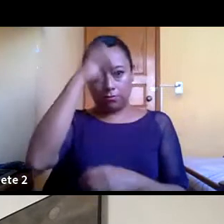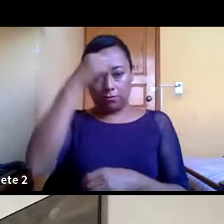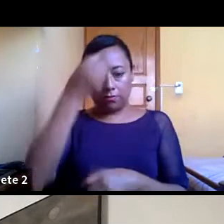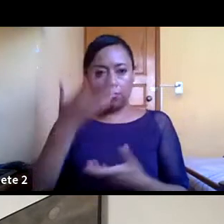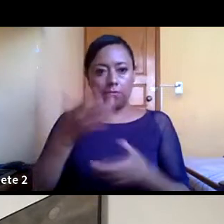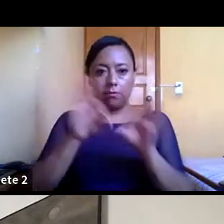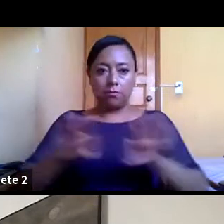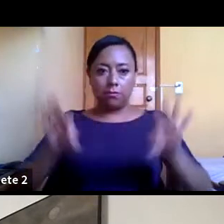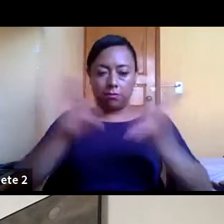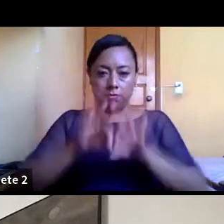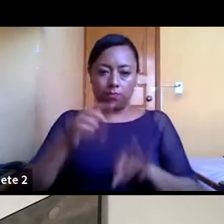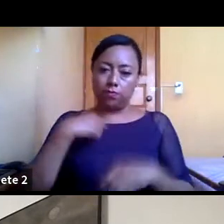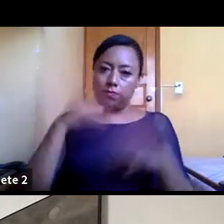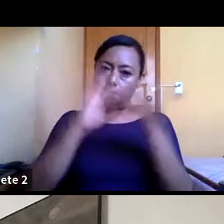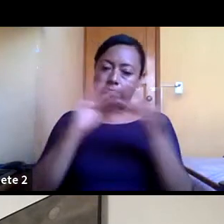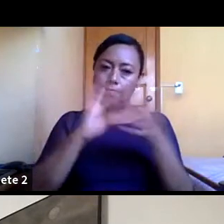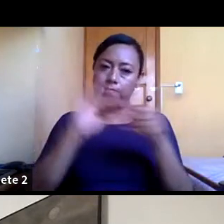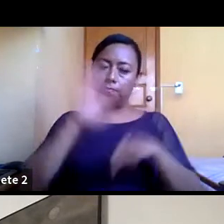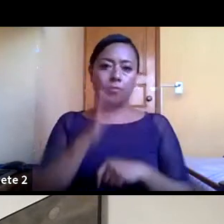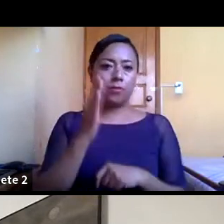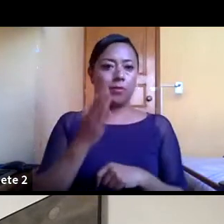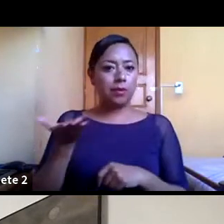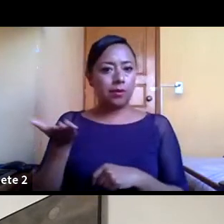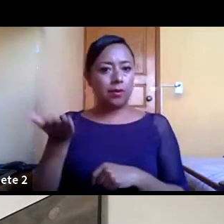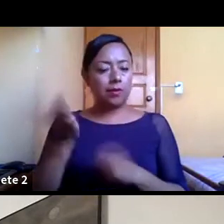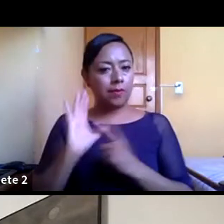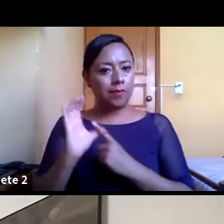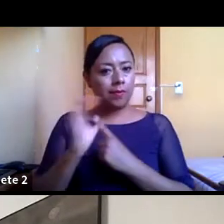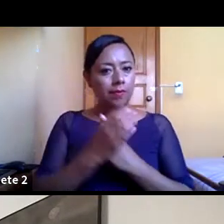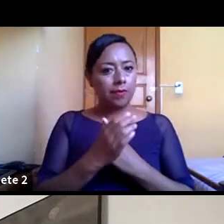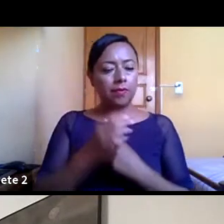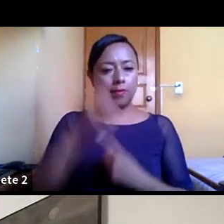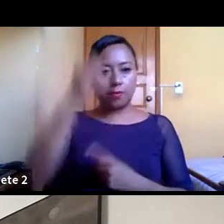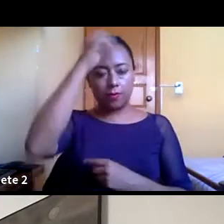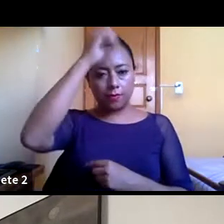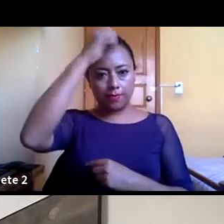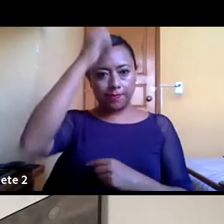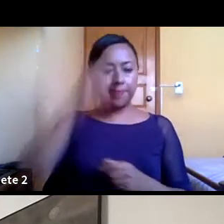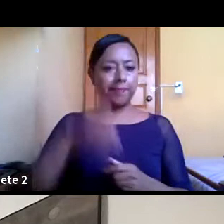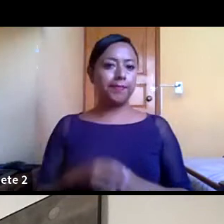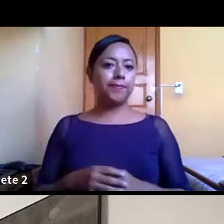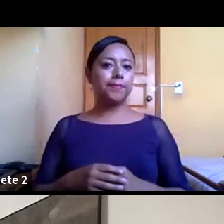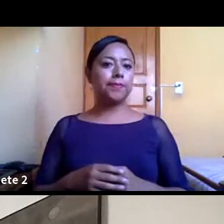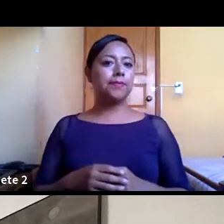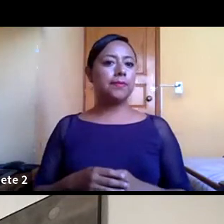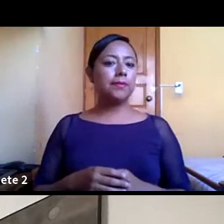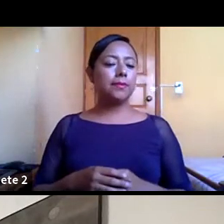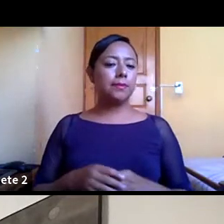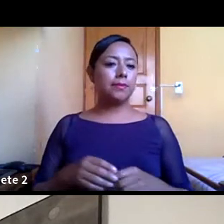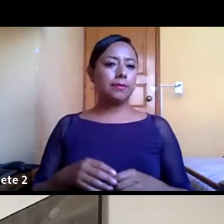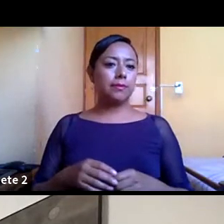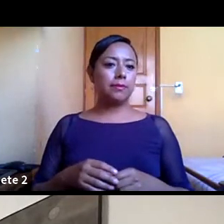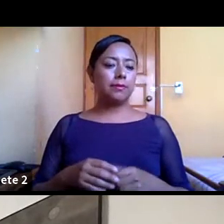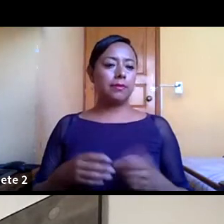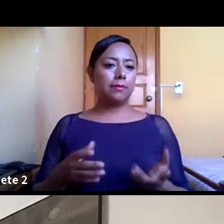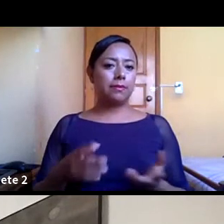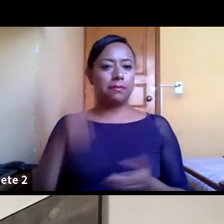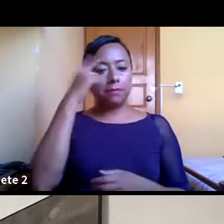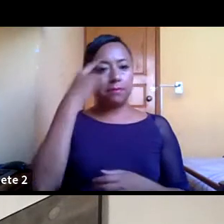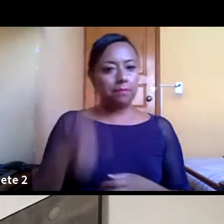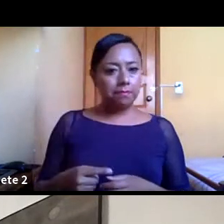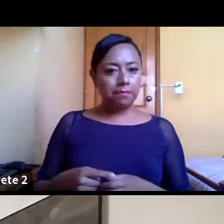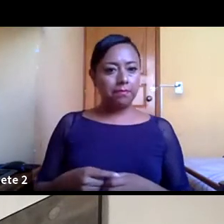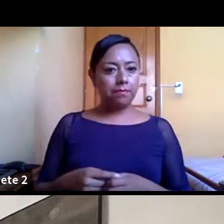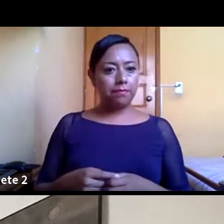importante que lo resalte, se nos solicitó a la comisión la opinión, es amortizar la,